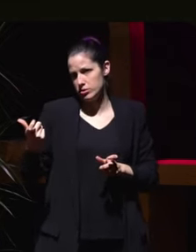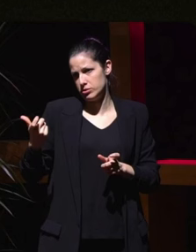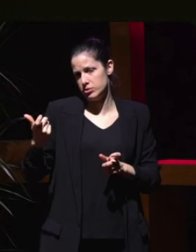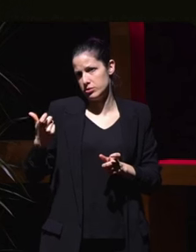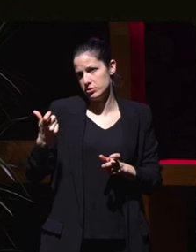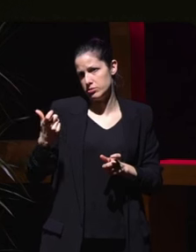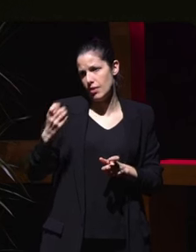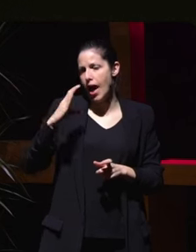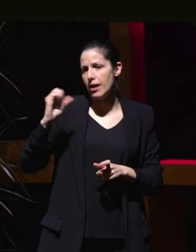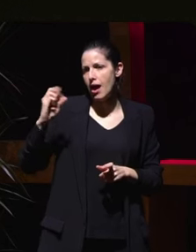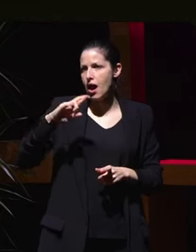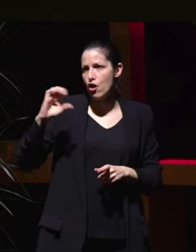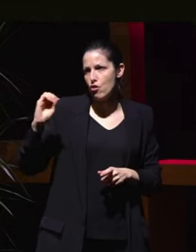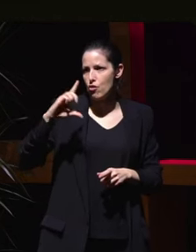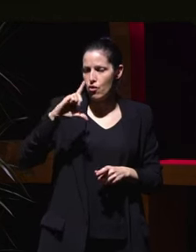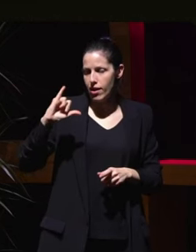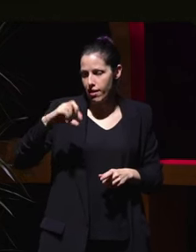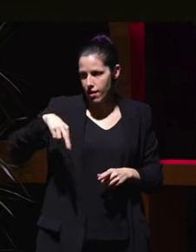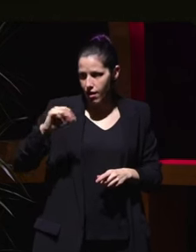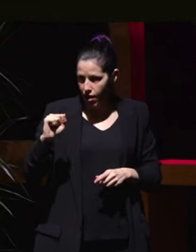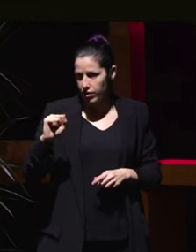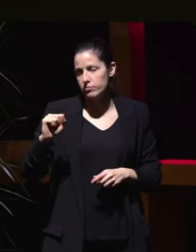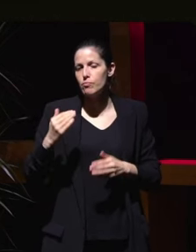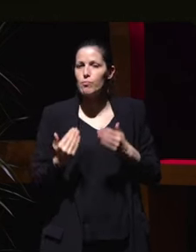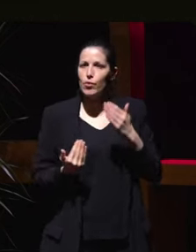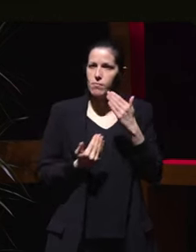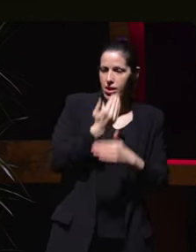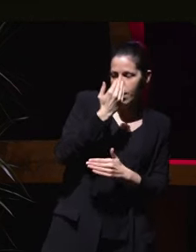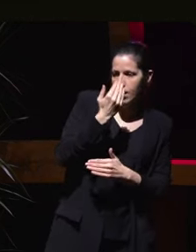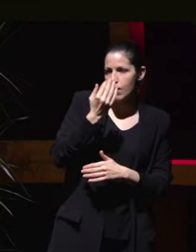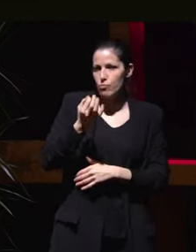eso, toda a programación local, que era unha hora e media pola mañá e unha hora pola tarde.